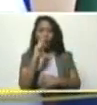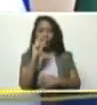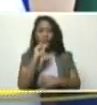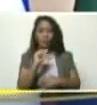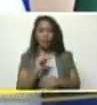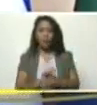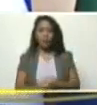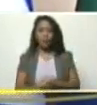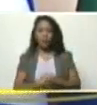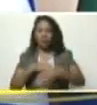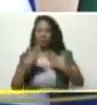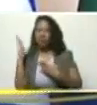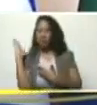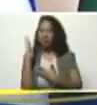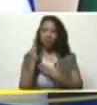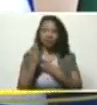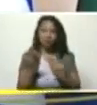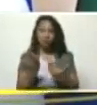que ha venido